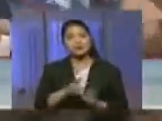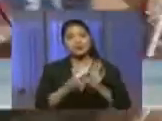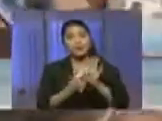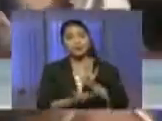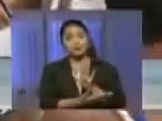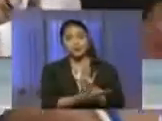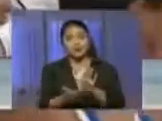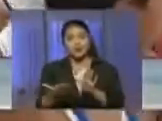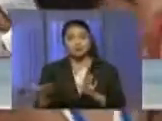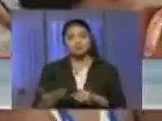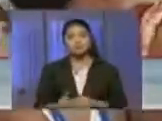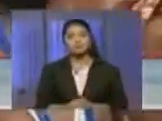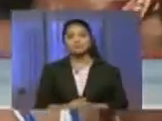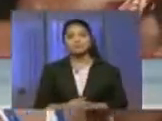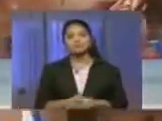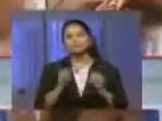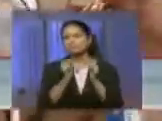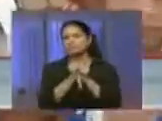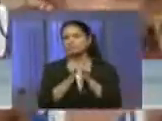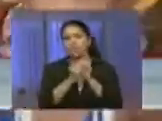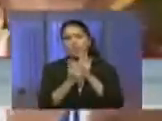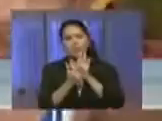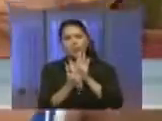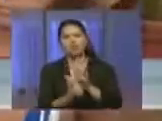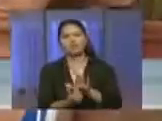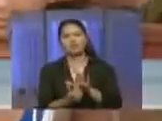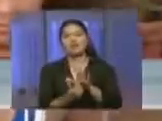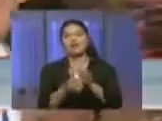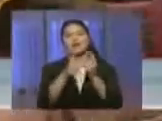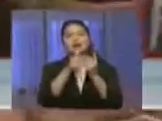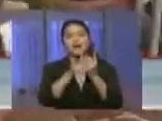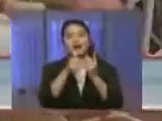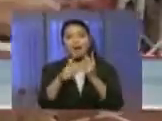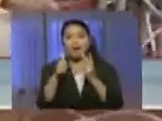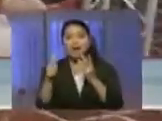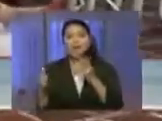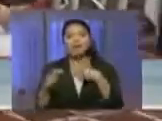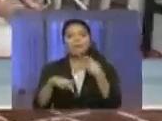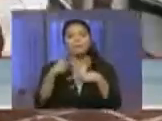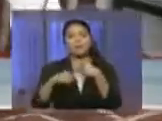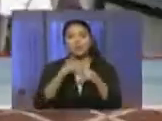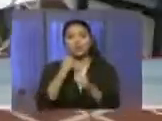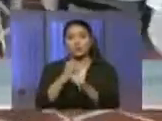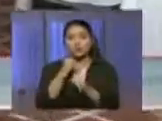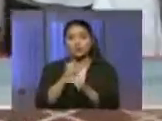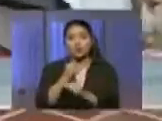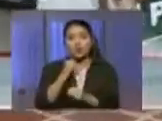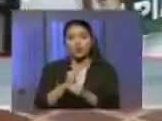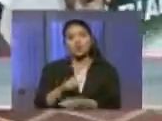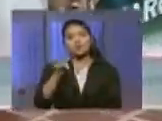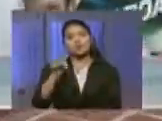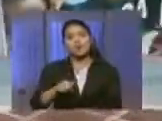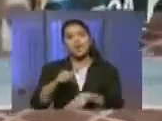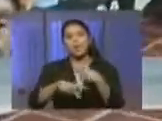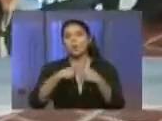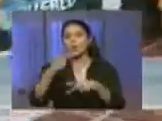eh una muestra de cada una de nuestra producción de nuestra